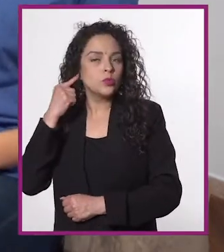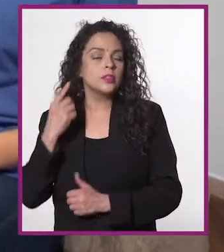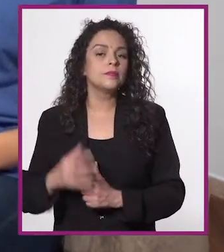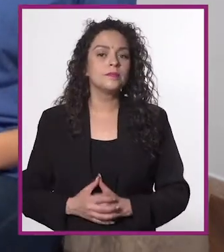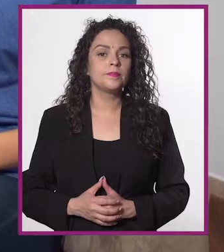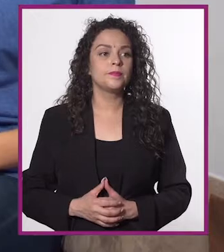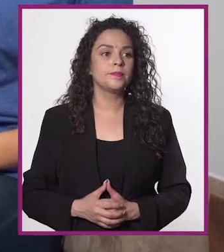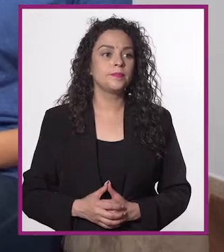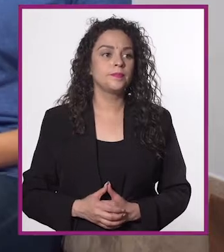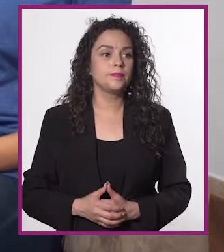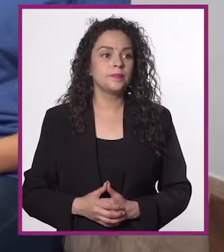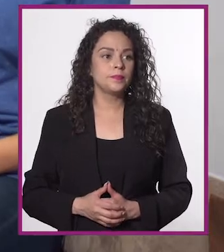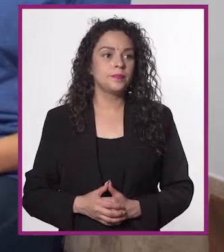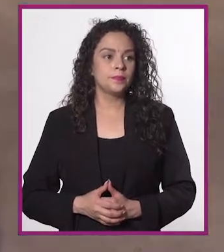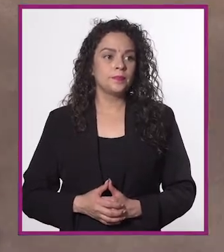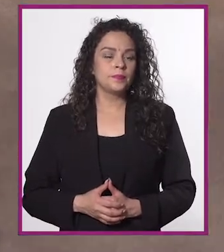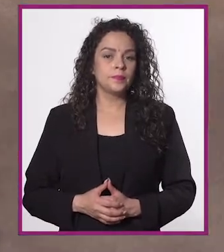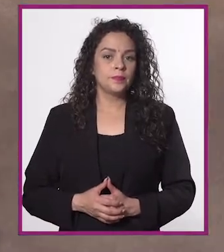Escucha.